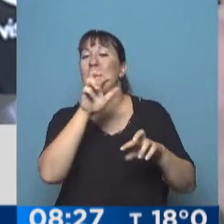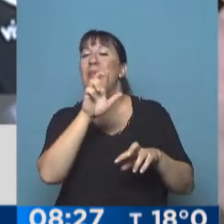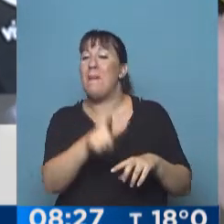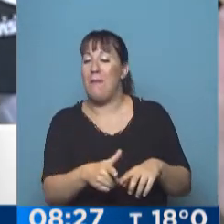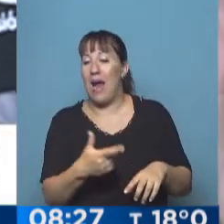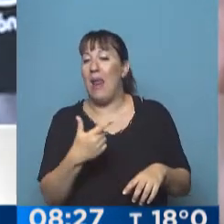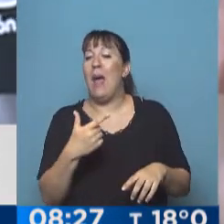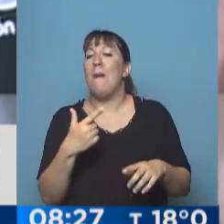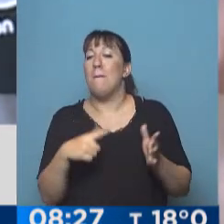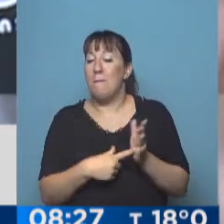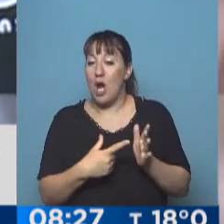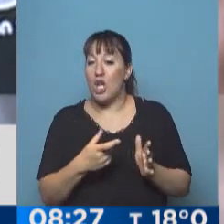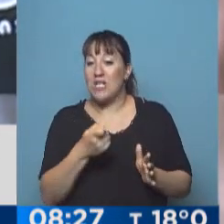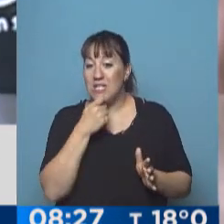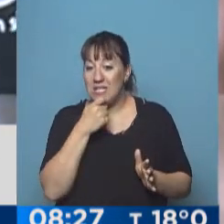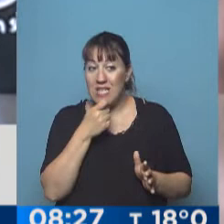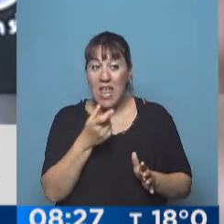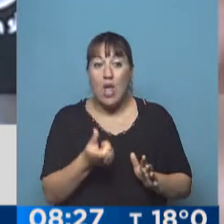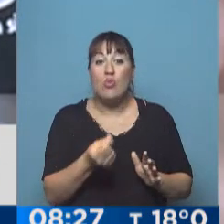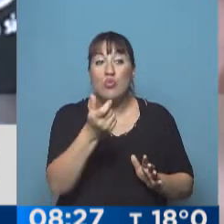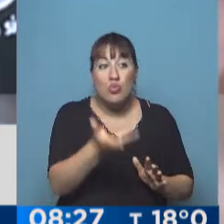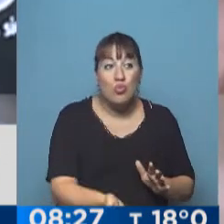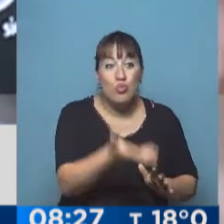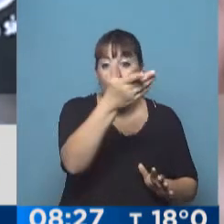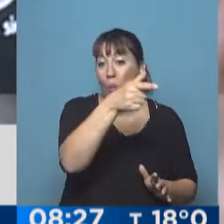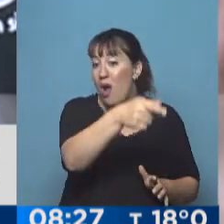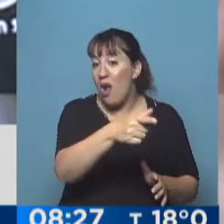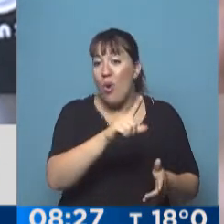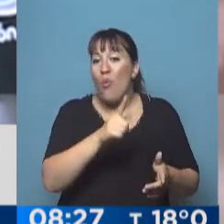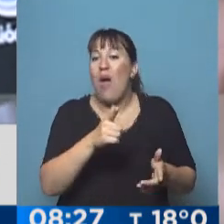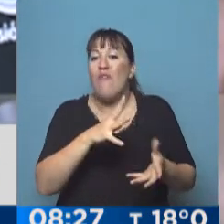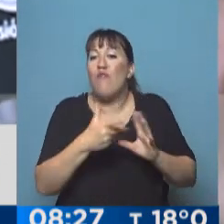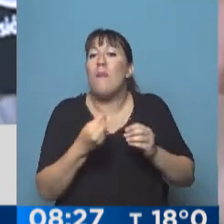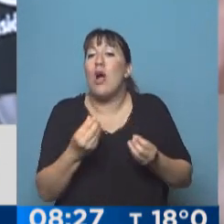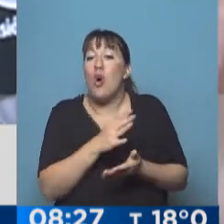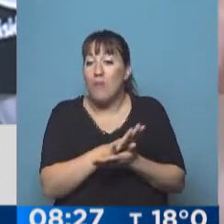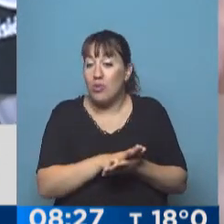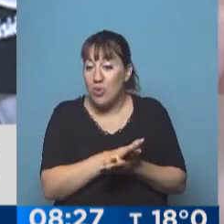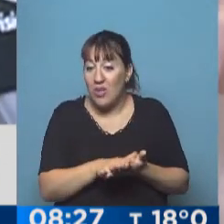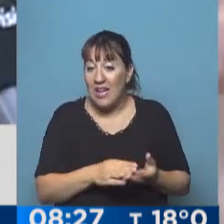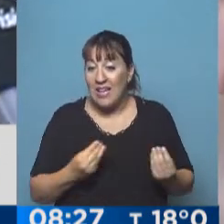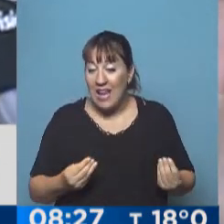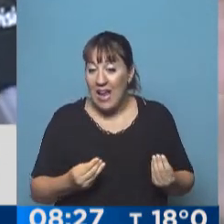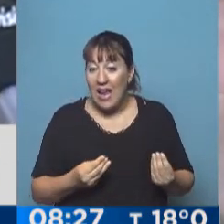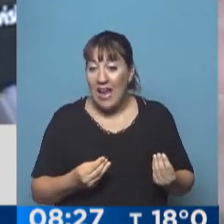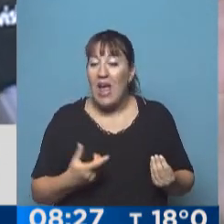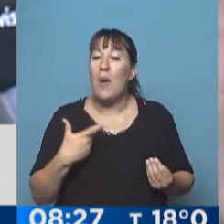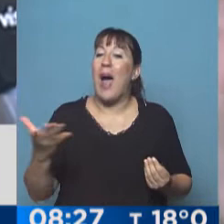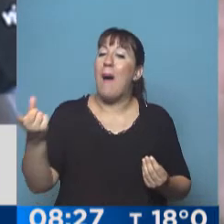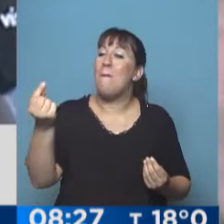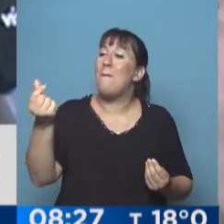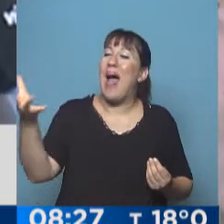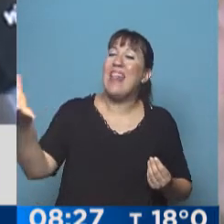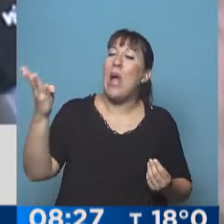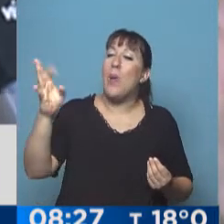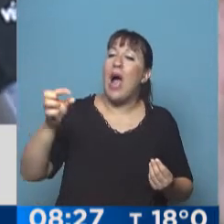decir que si les llega semejante aumento no tiene forma de resolverlo que lo va a hacer va a ir a sacar el plazo fijo que circunstancialmente puede tener el